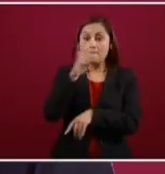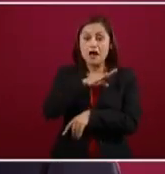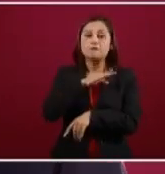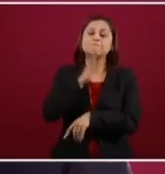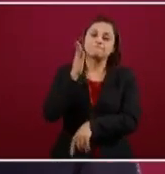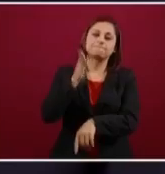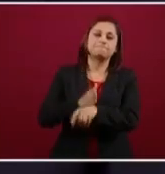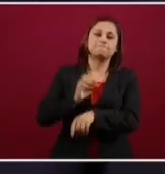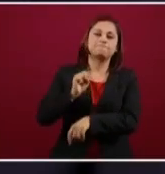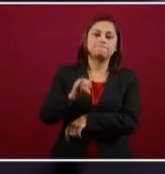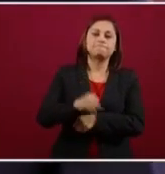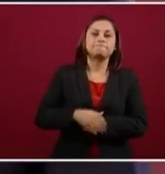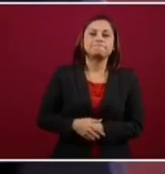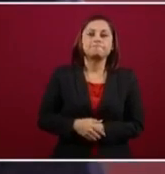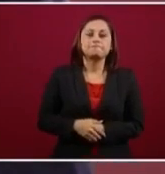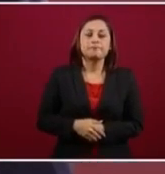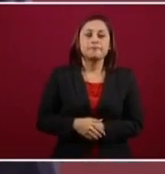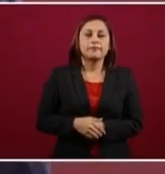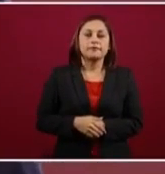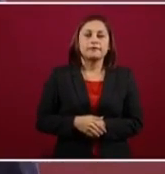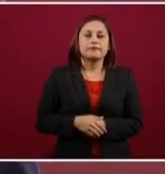Tampoco hay consigna